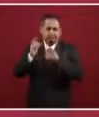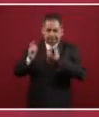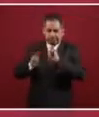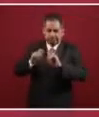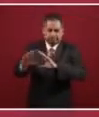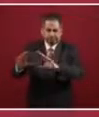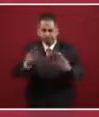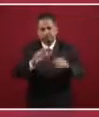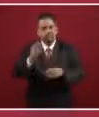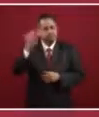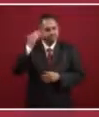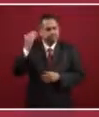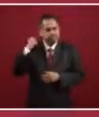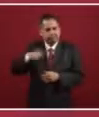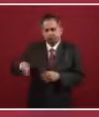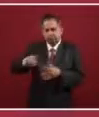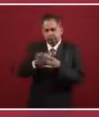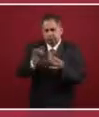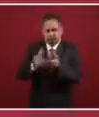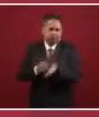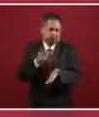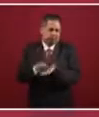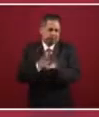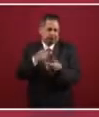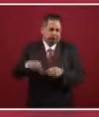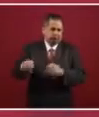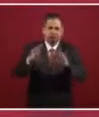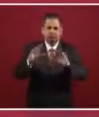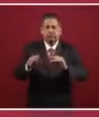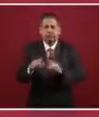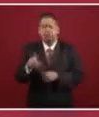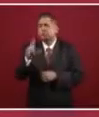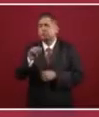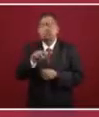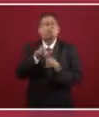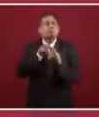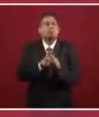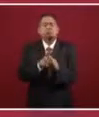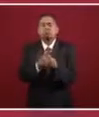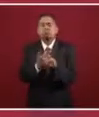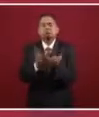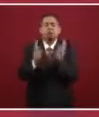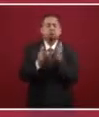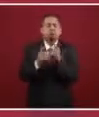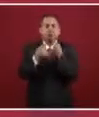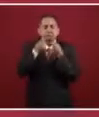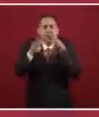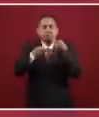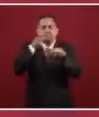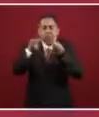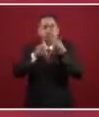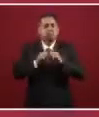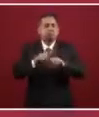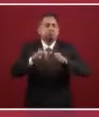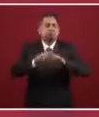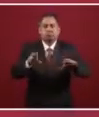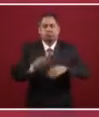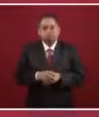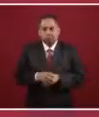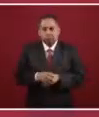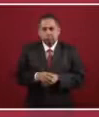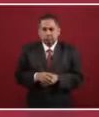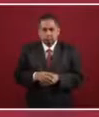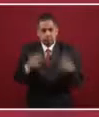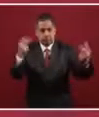Ya lo hemos dicho en otras ocasiones, no es nada más que estemos aquí, una simple rueda de prensa, es que nos están